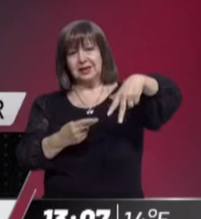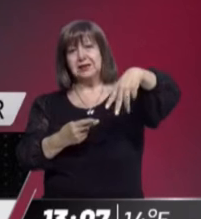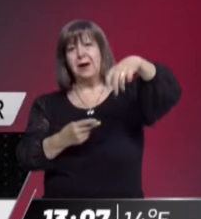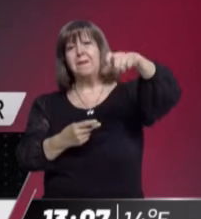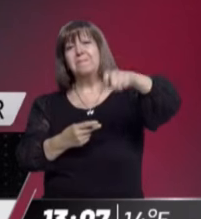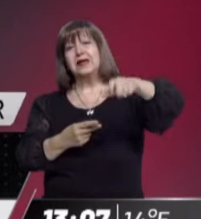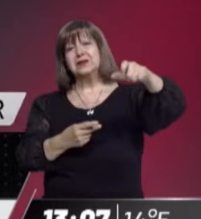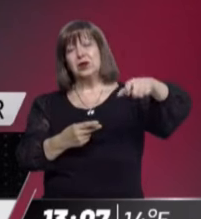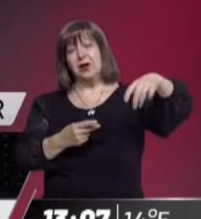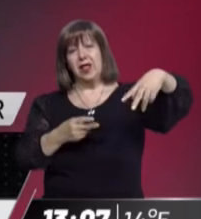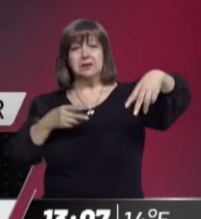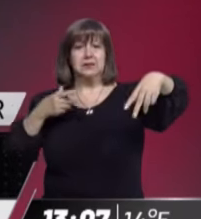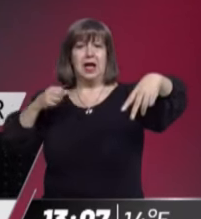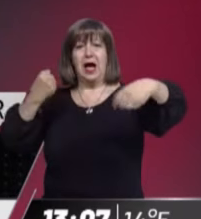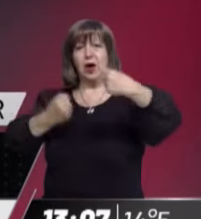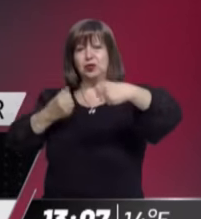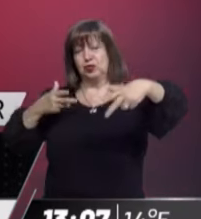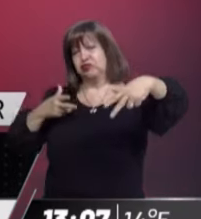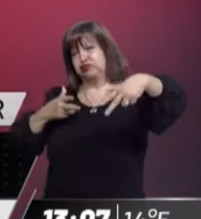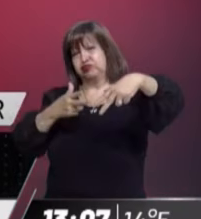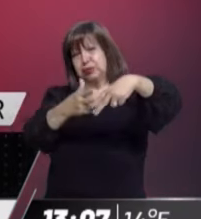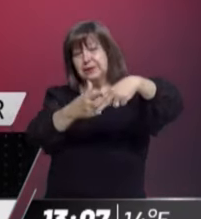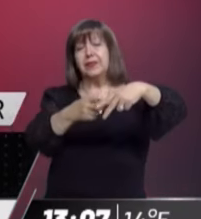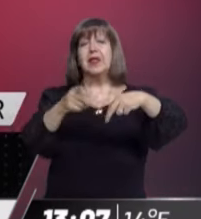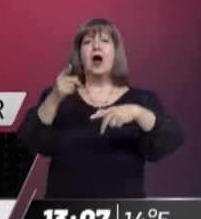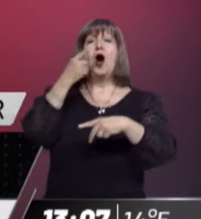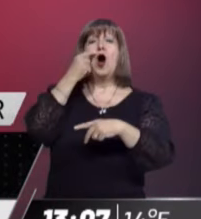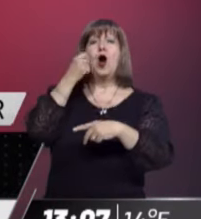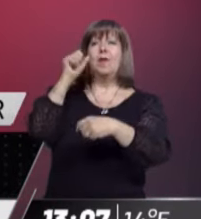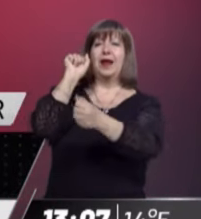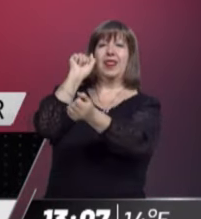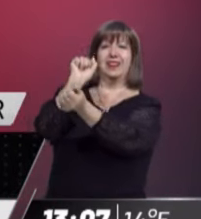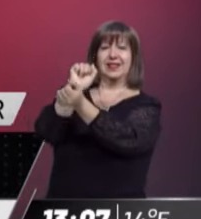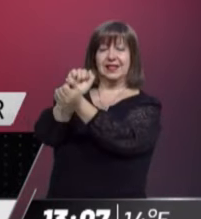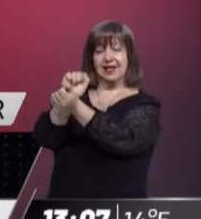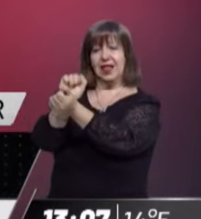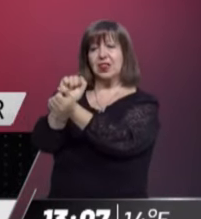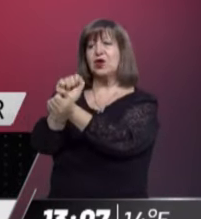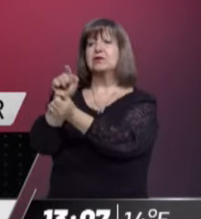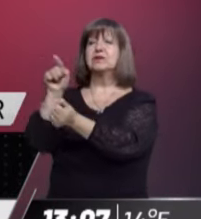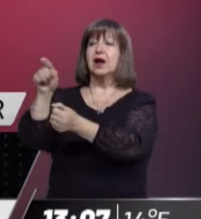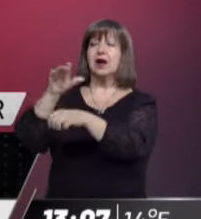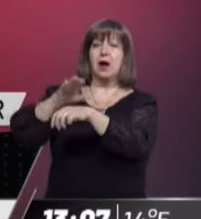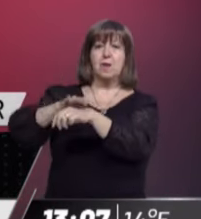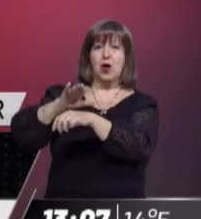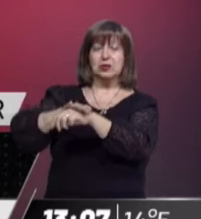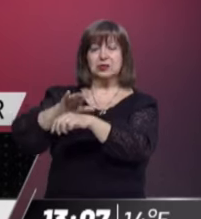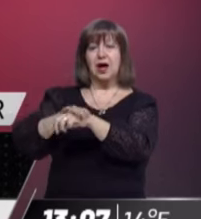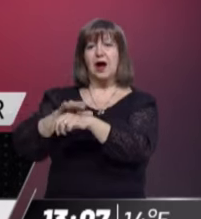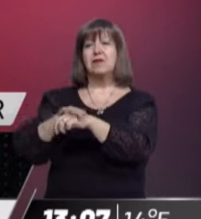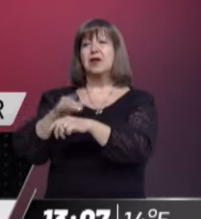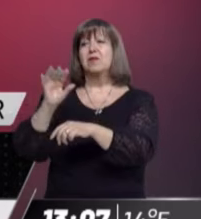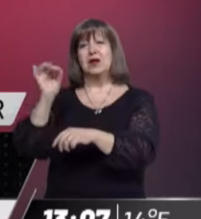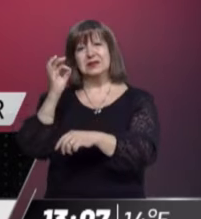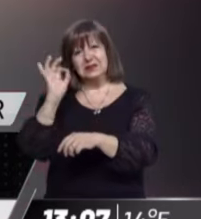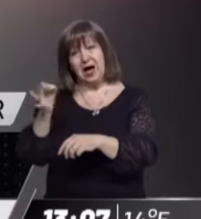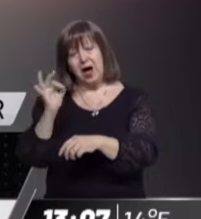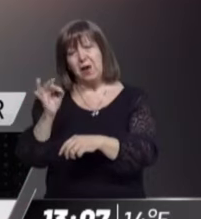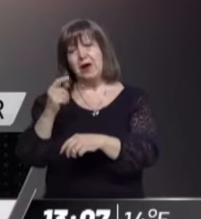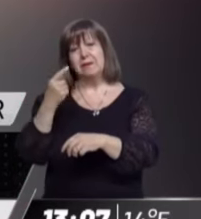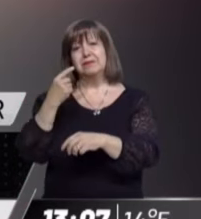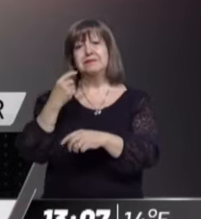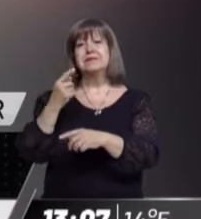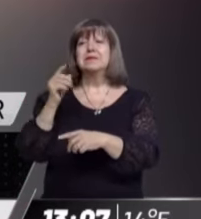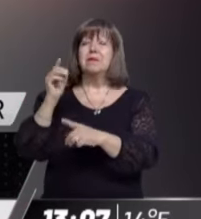atropelló y mató al policía y al preventor está detenido fue imputado por el delito de homicidio simple con dolo eventual y es